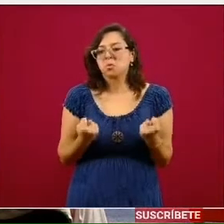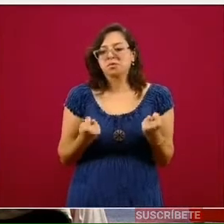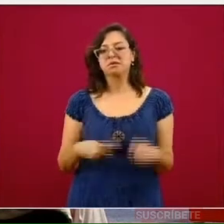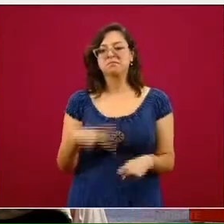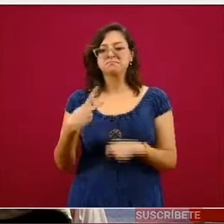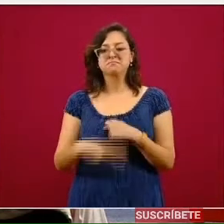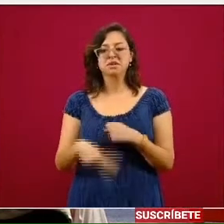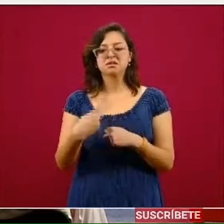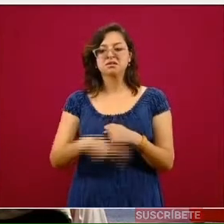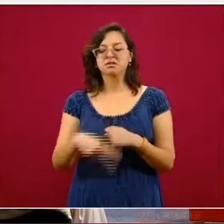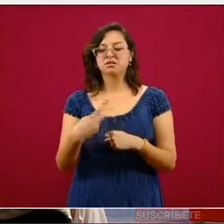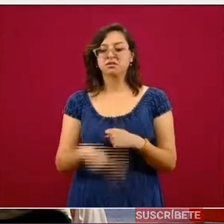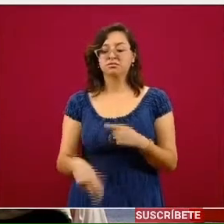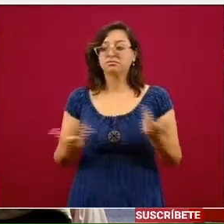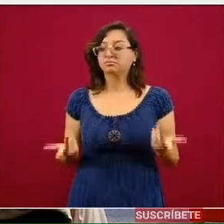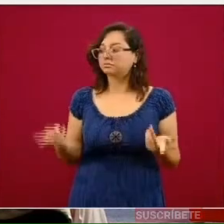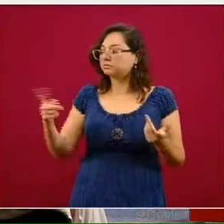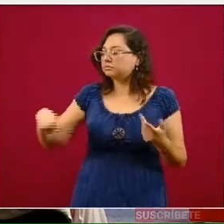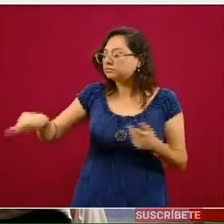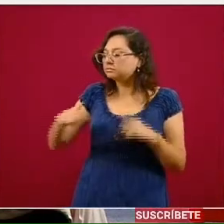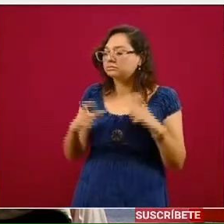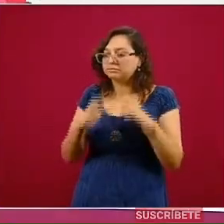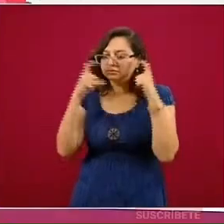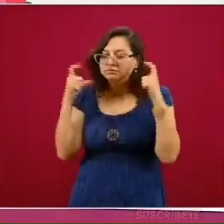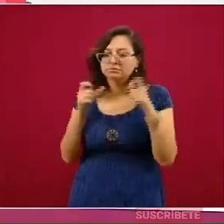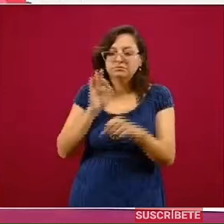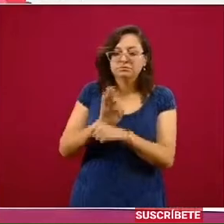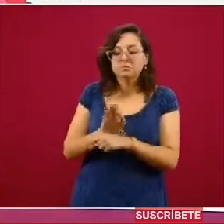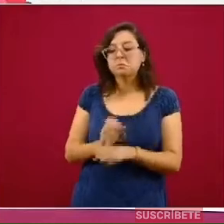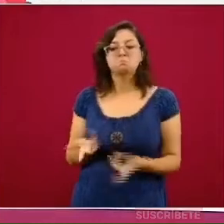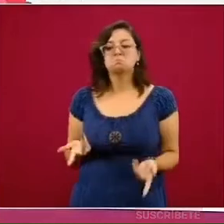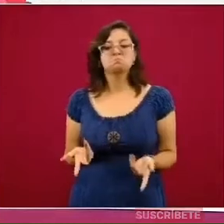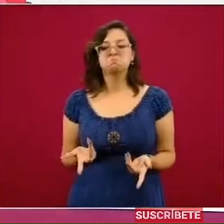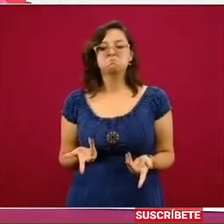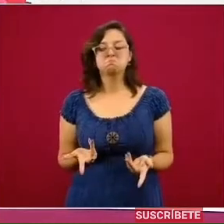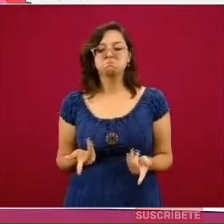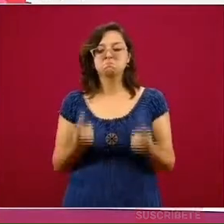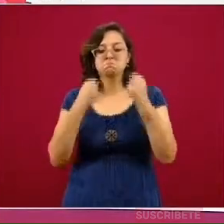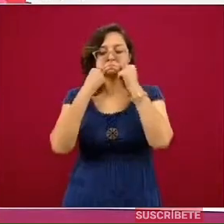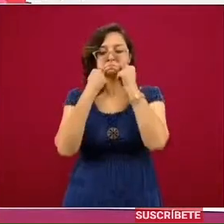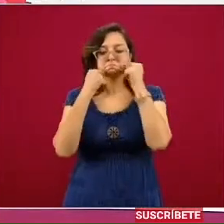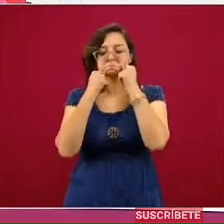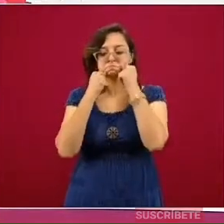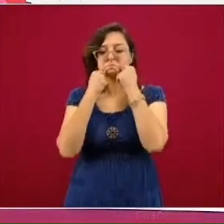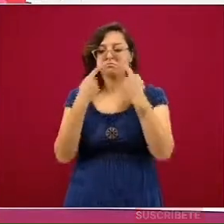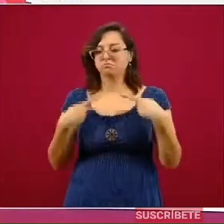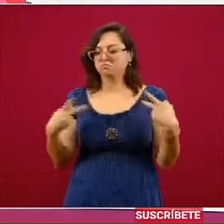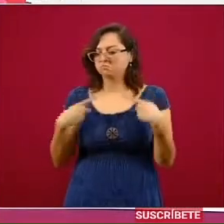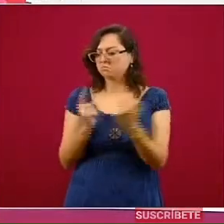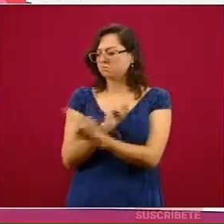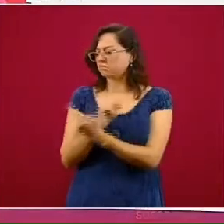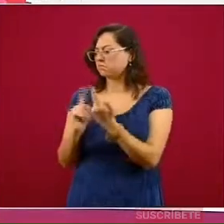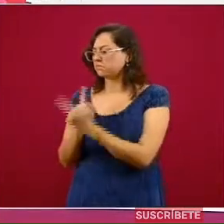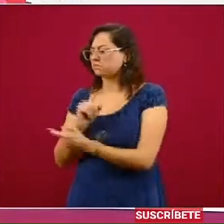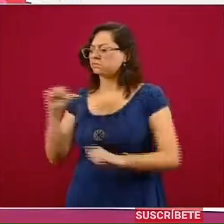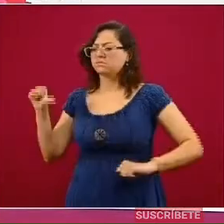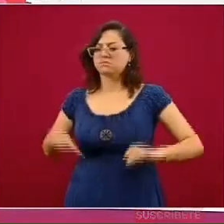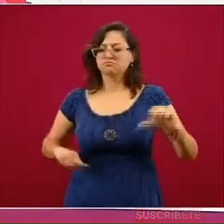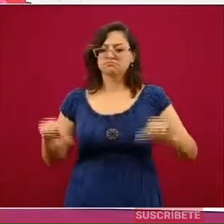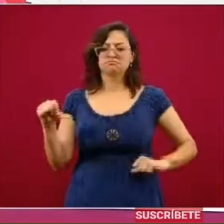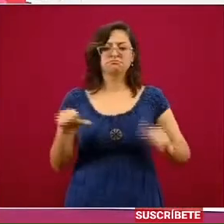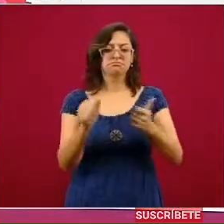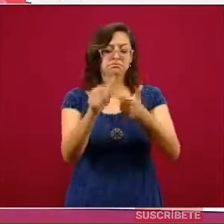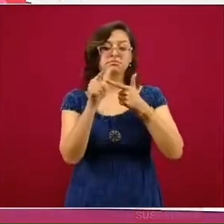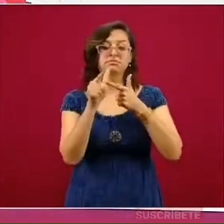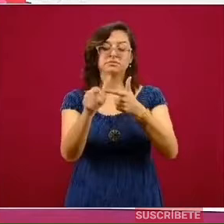en estas comunidades sin medidas de protección, actividades que llevan a mucha proximidad, y aquí es donde